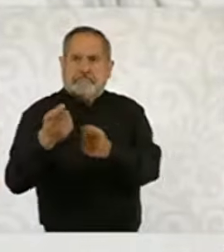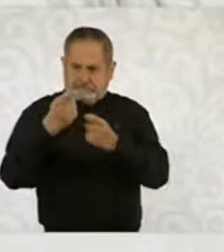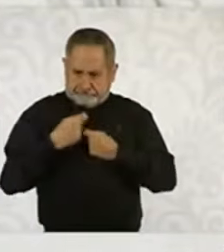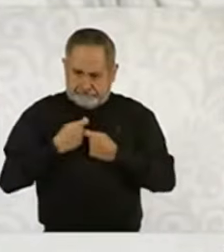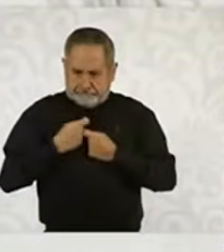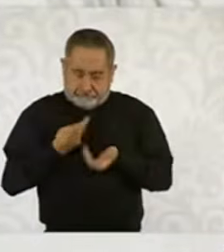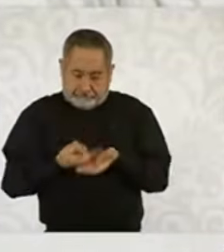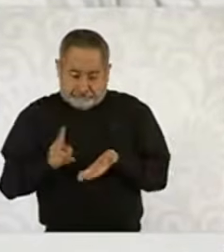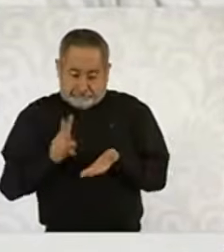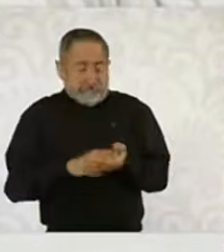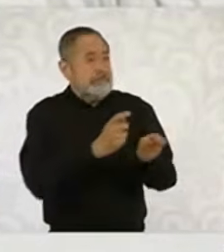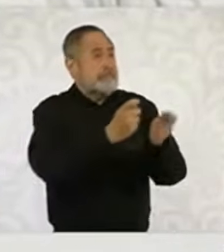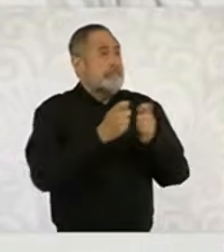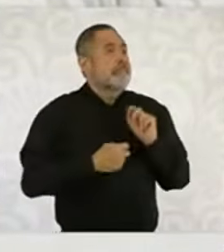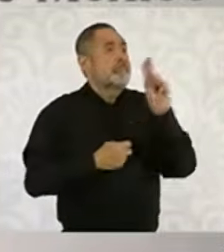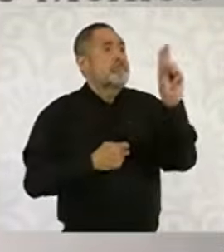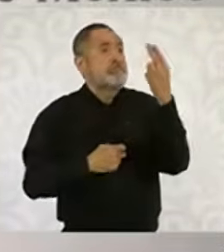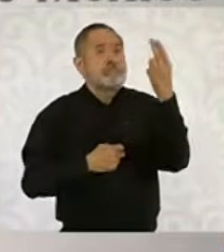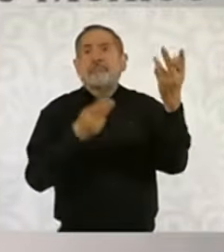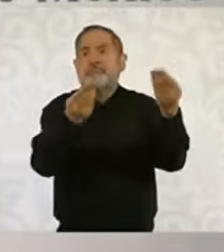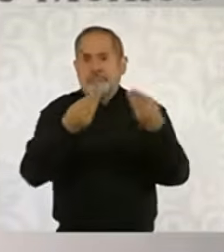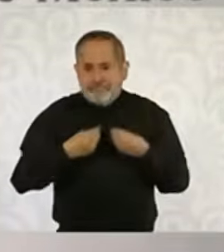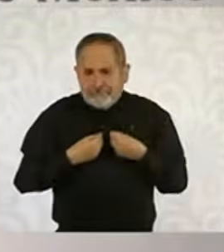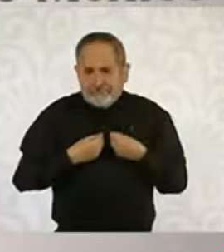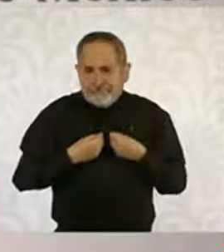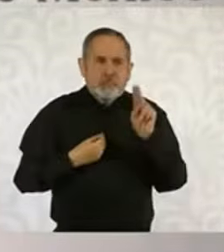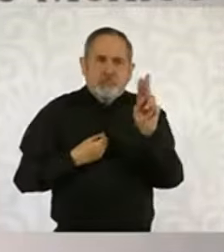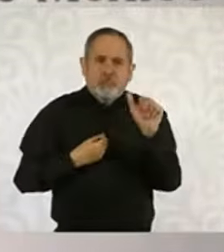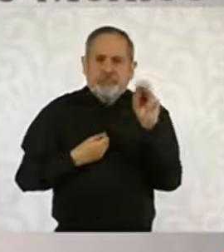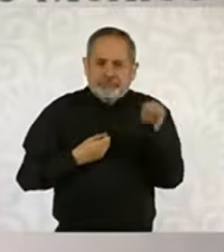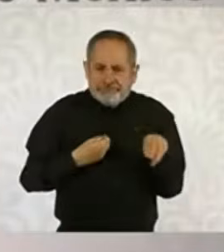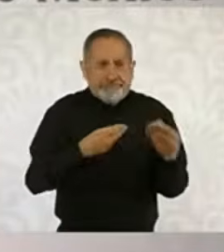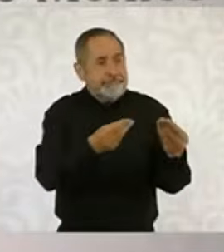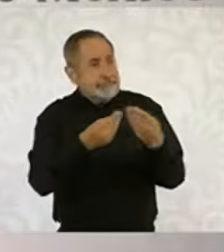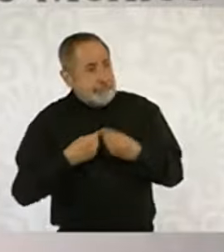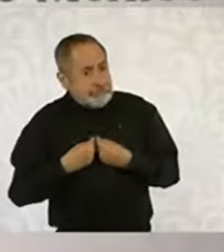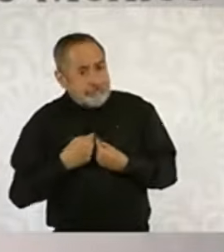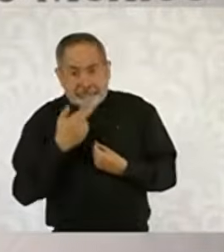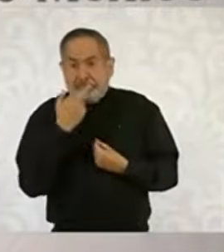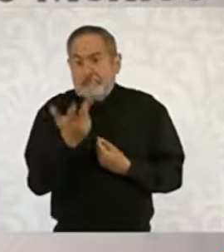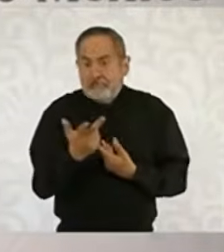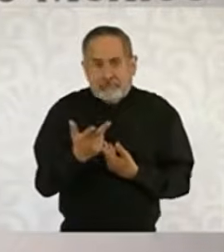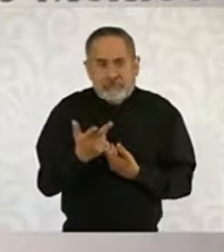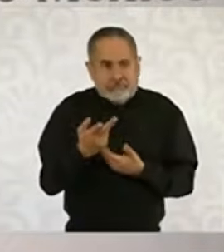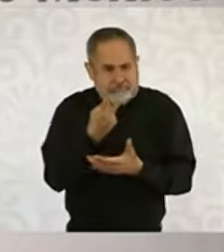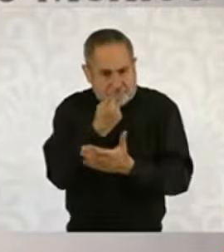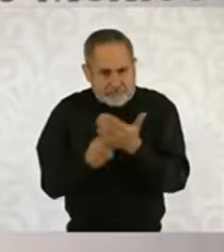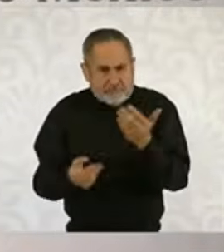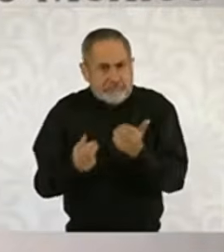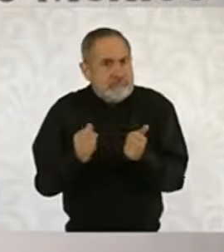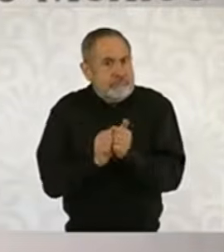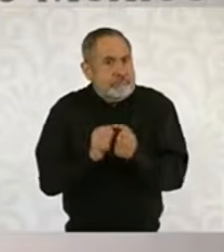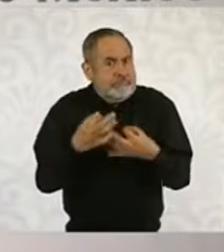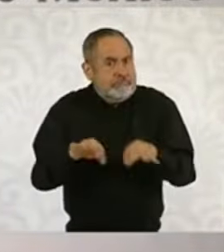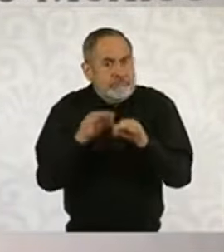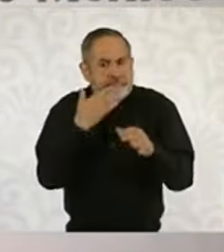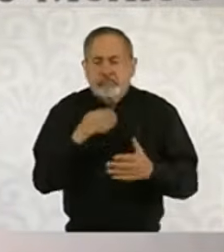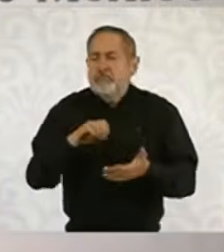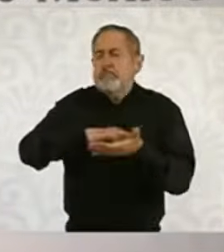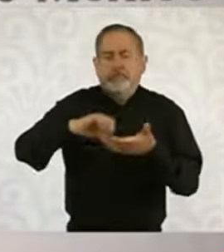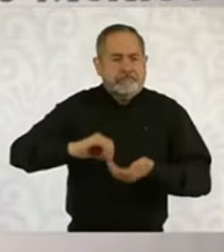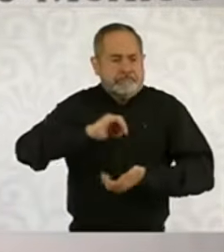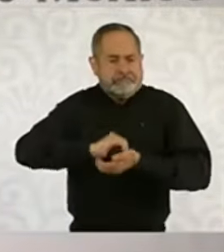Lo estamos haciendo en el Valle de México porque ahí teníamos más problemas, pero nos vamos a nivel nacional. Por ejemplo, un